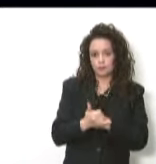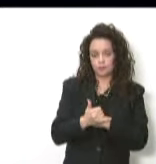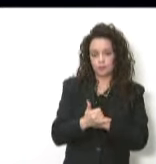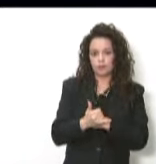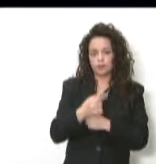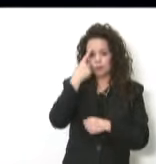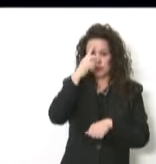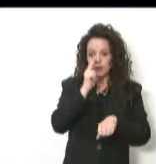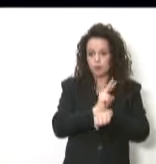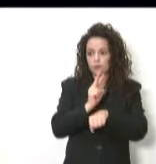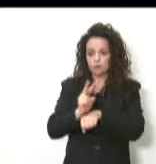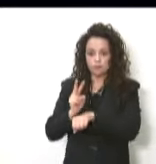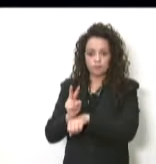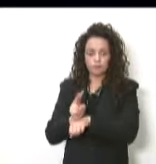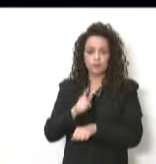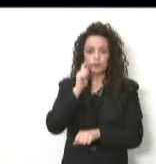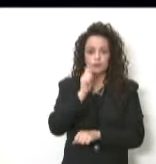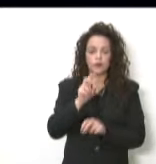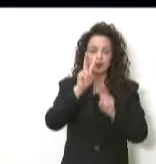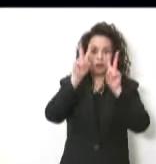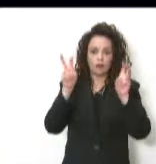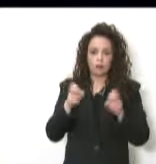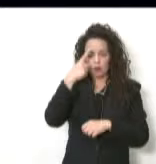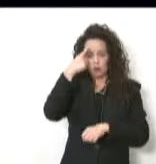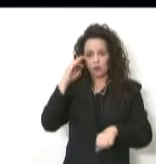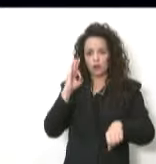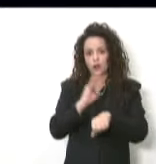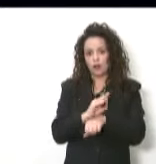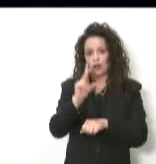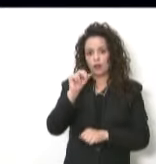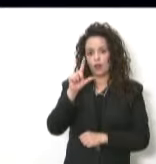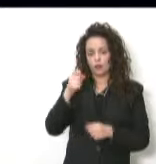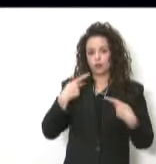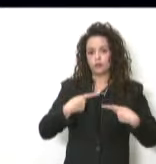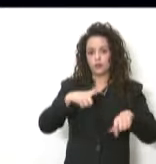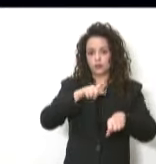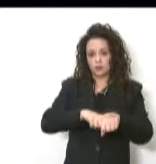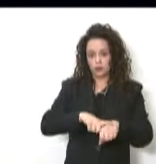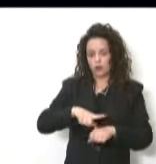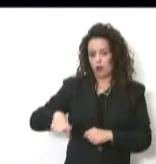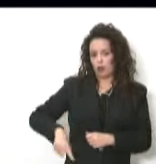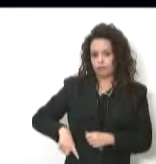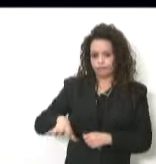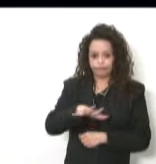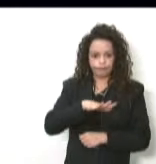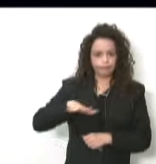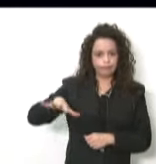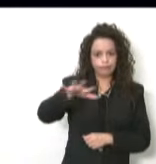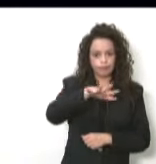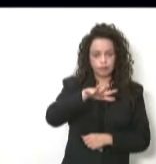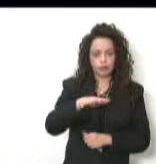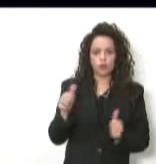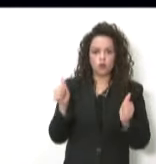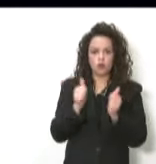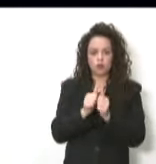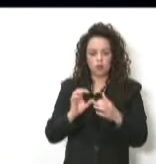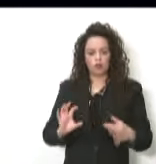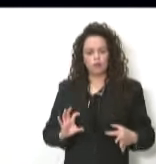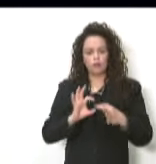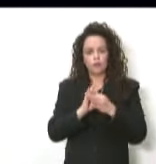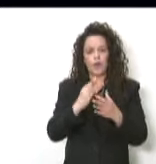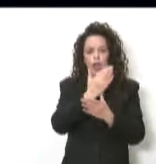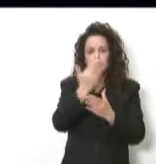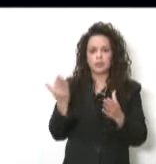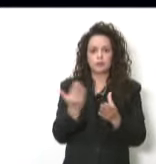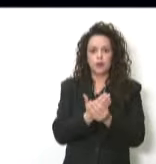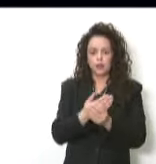de verificación en materia de protección de datos personales del sector público relacionado con el expediente de